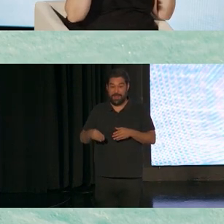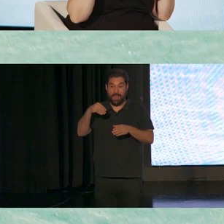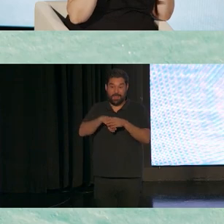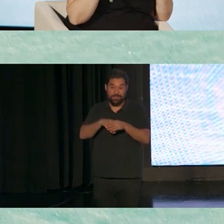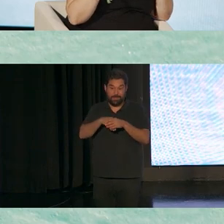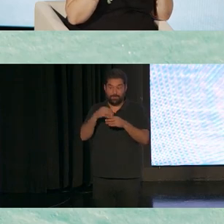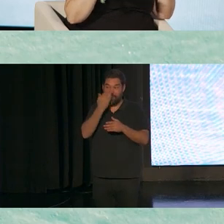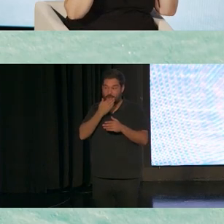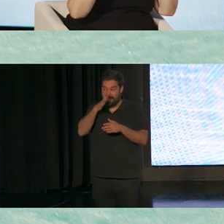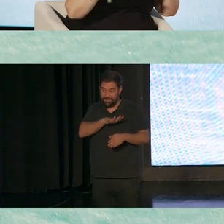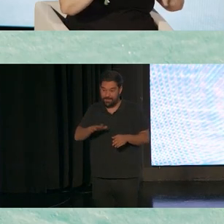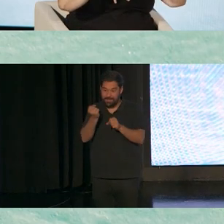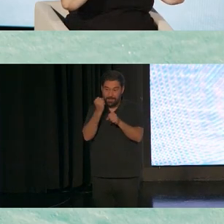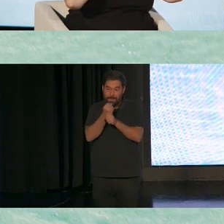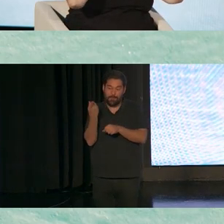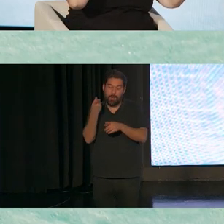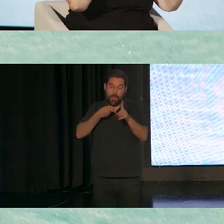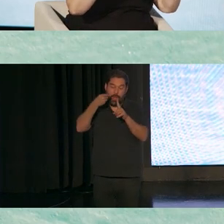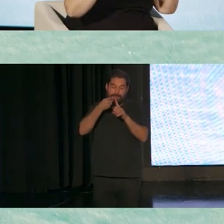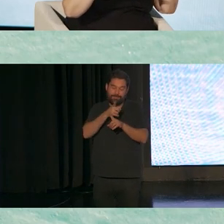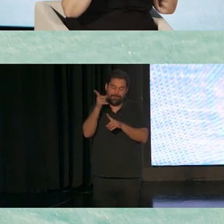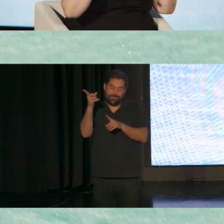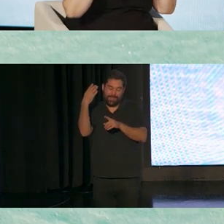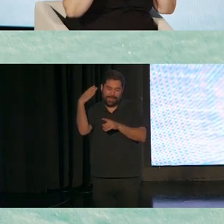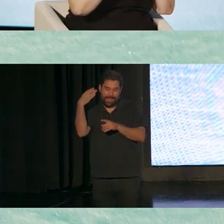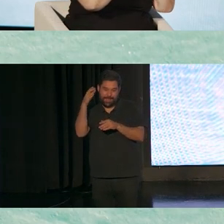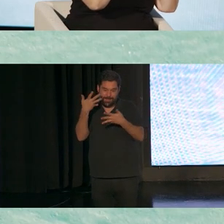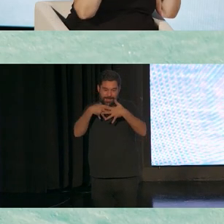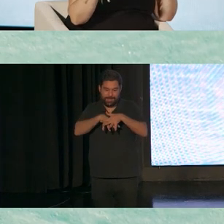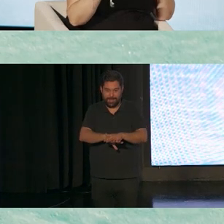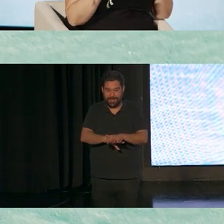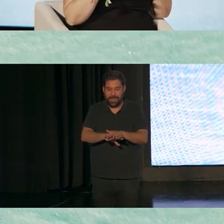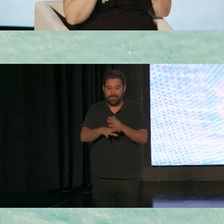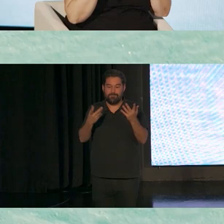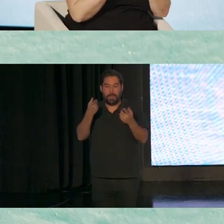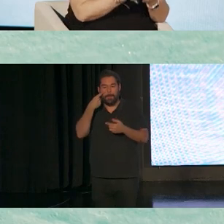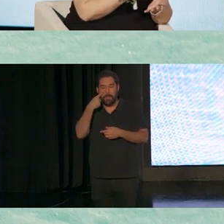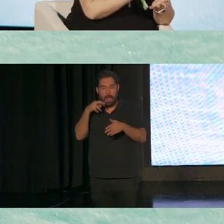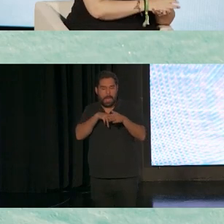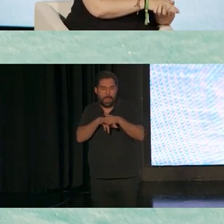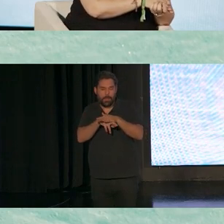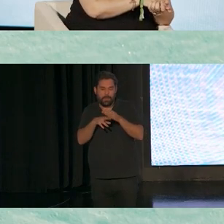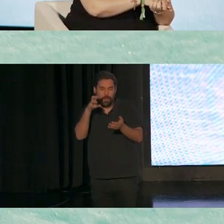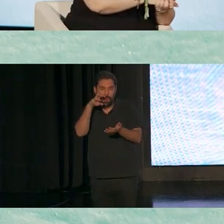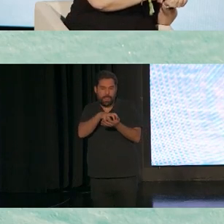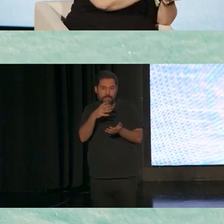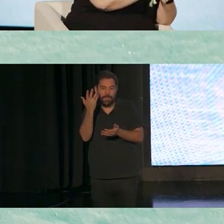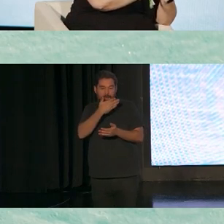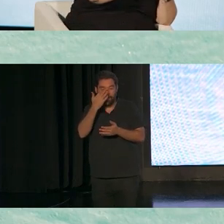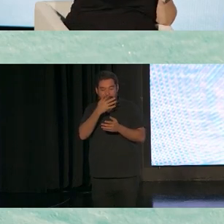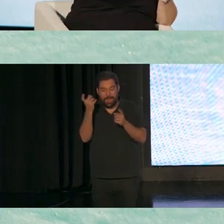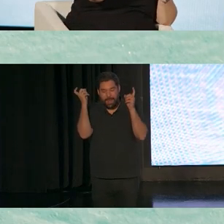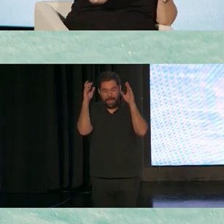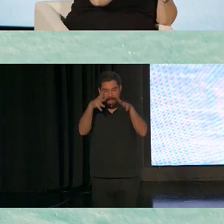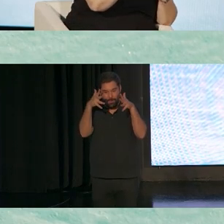Carol pudiera estar integrada ella fue vio la guardería vio todos los recursos que tenían y asesoró a las cuidadoras y a los